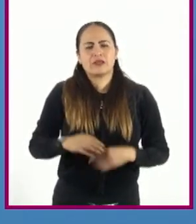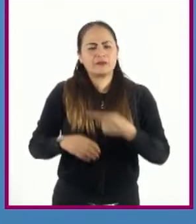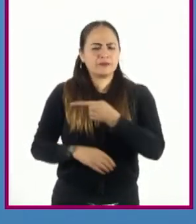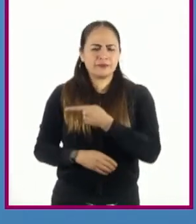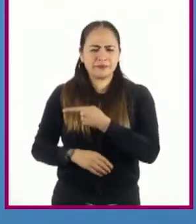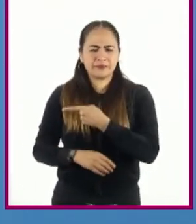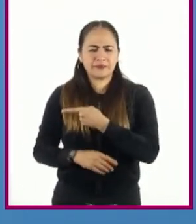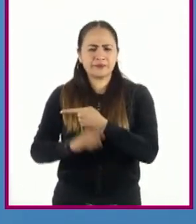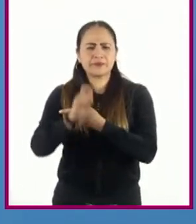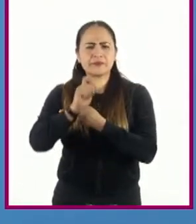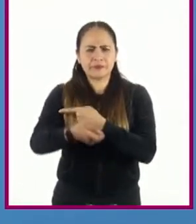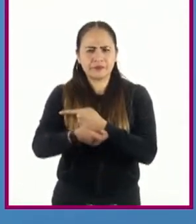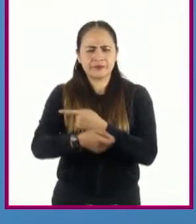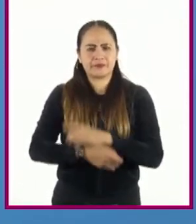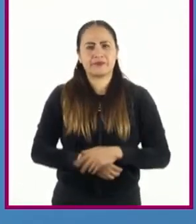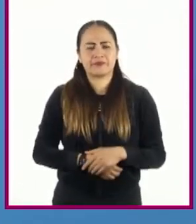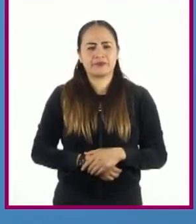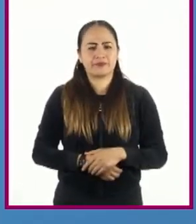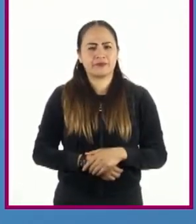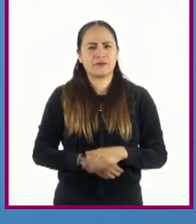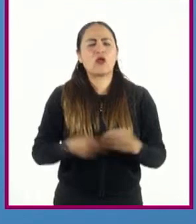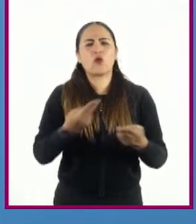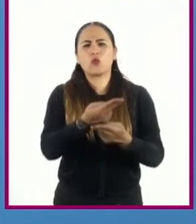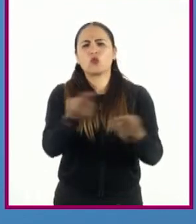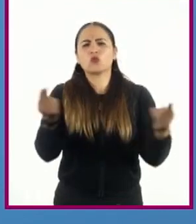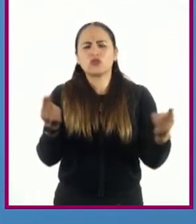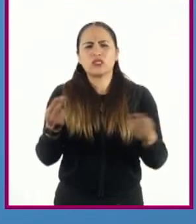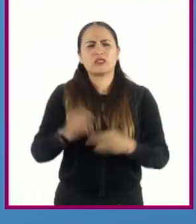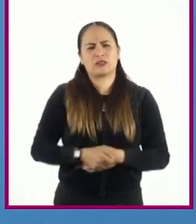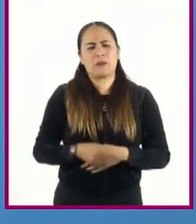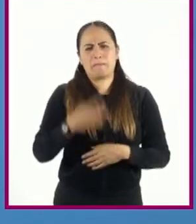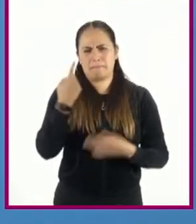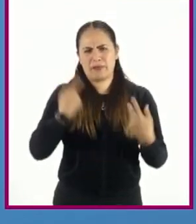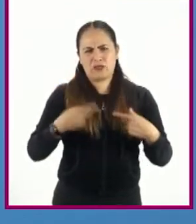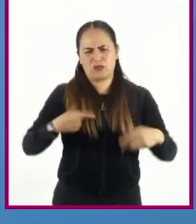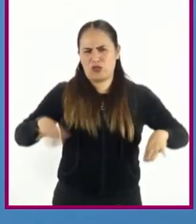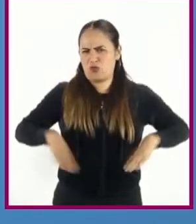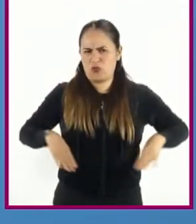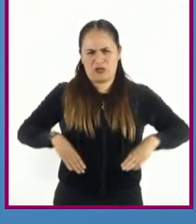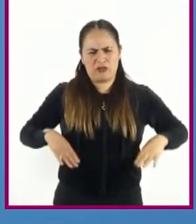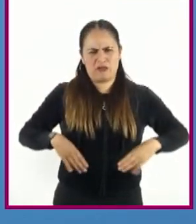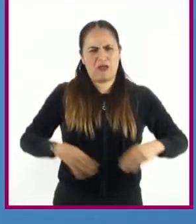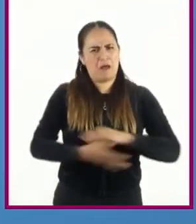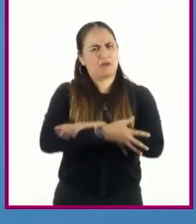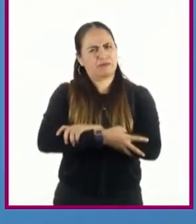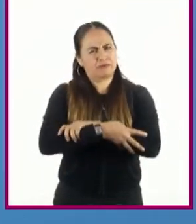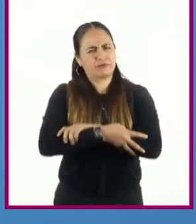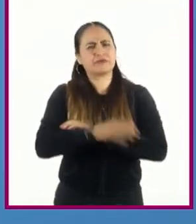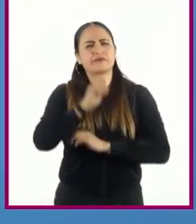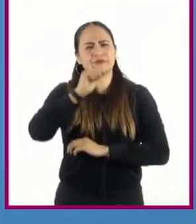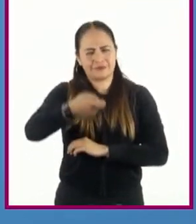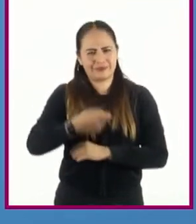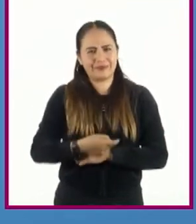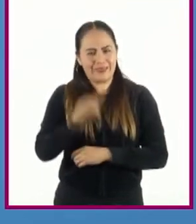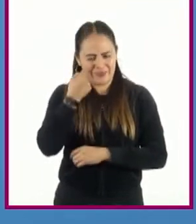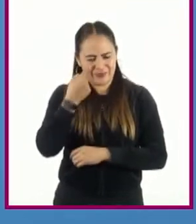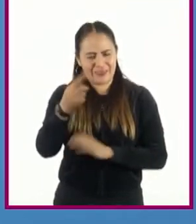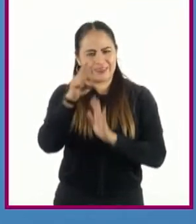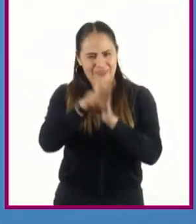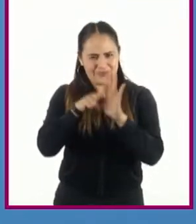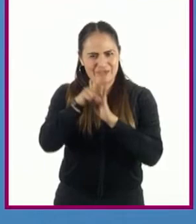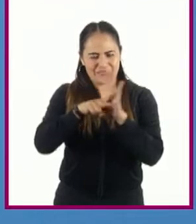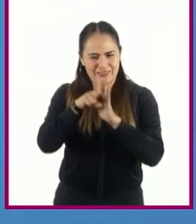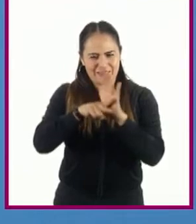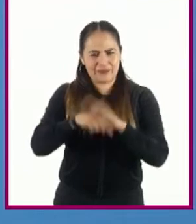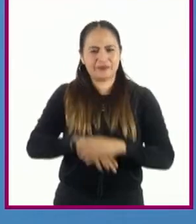solidaridad? Para ustedes, ¿cómo es una persona solidaria? Pongan mucha atención a lo que vamos a ver y